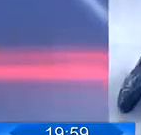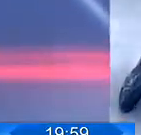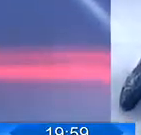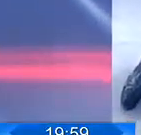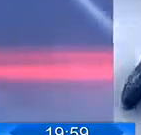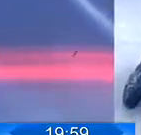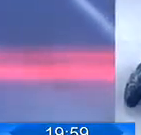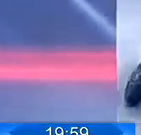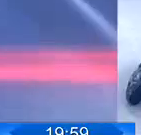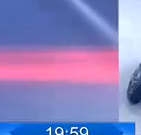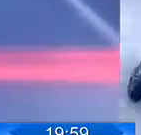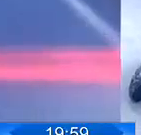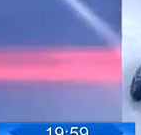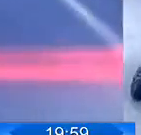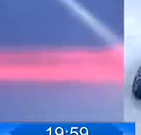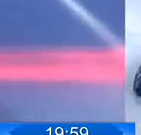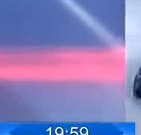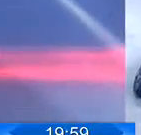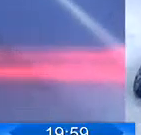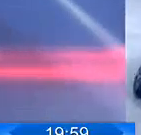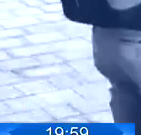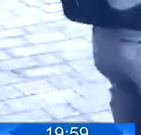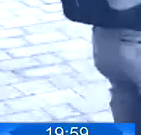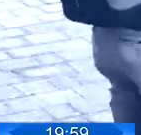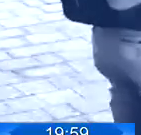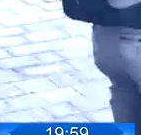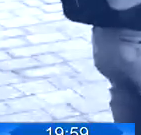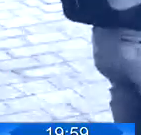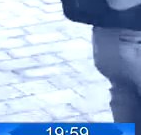Solo le pido a Dios